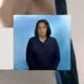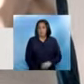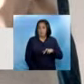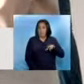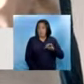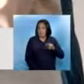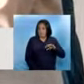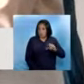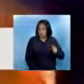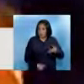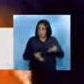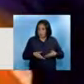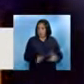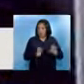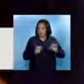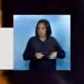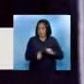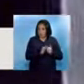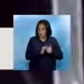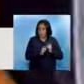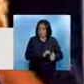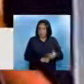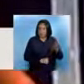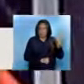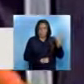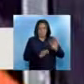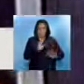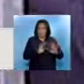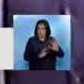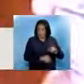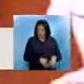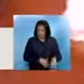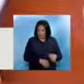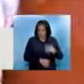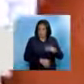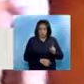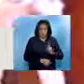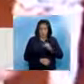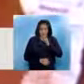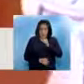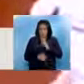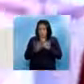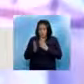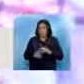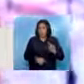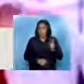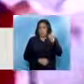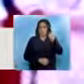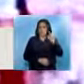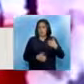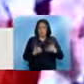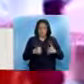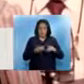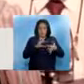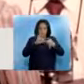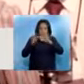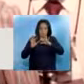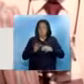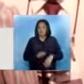Pancho Bosa nació para competir. Tenía 15 años y no había terminado el colegio cuando fue a sus primeros Juegos Olímpicos en